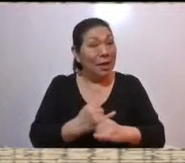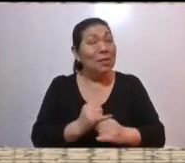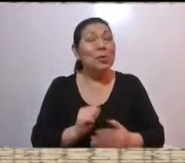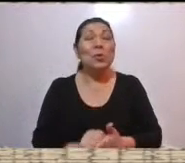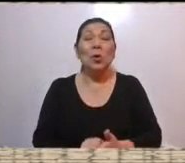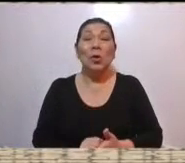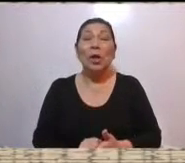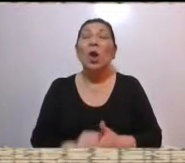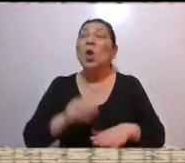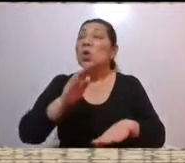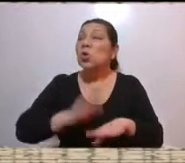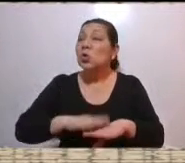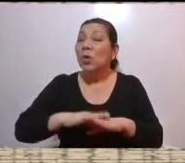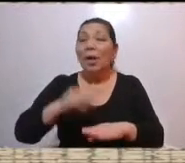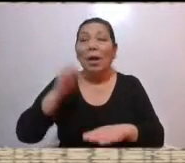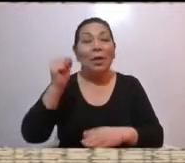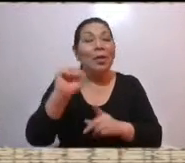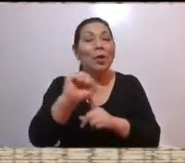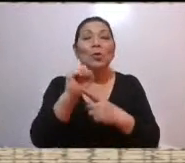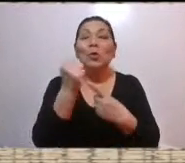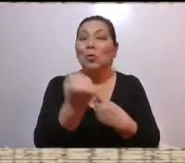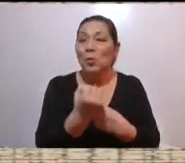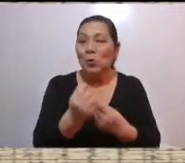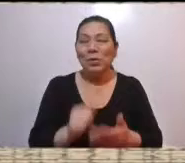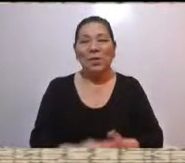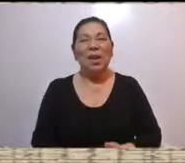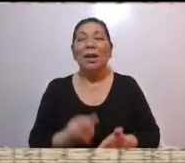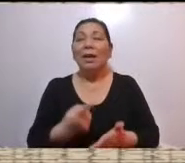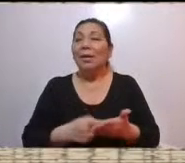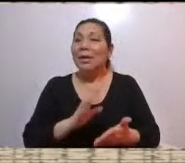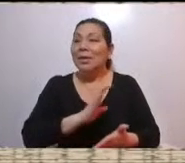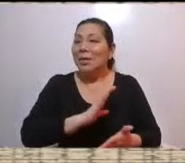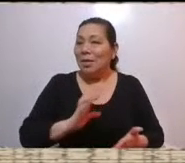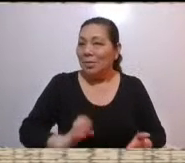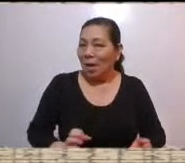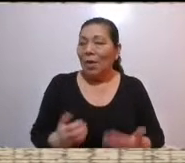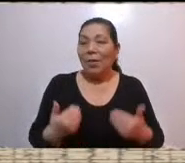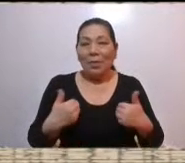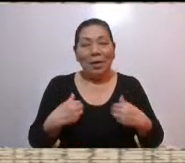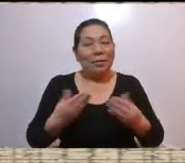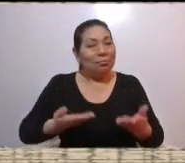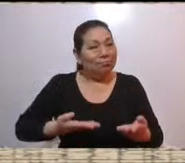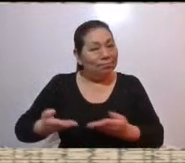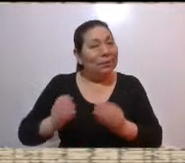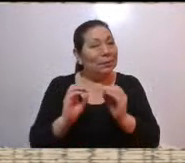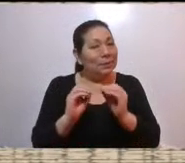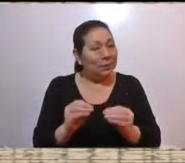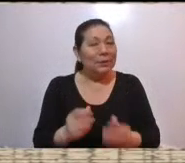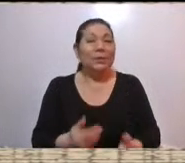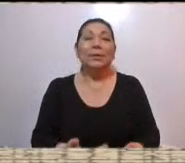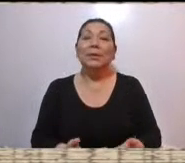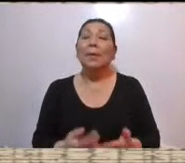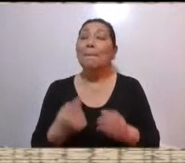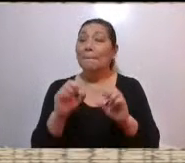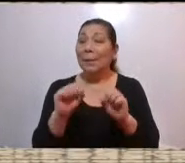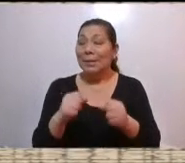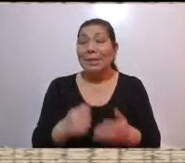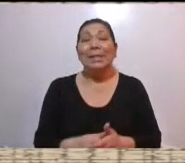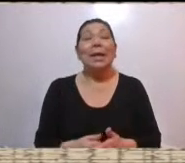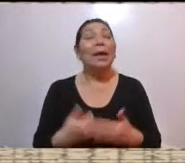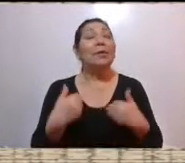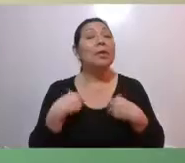en este caso los tratados internacionales sobre derechos sociales, ¿no? Esto quiere decir que el Estado debe realizar el servicio, prestar el